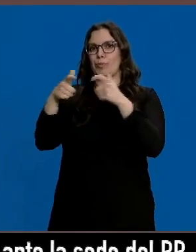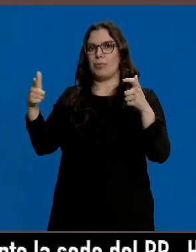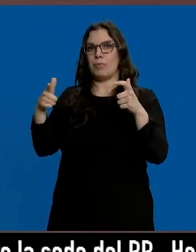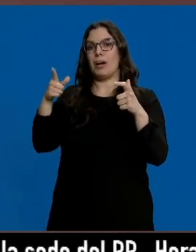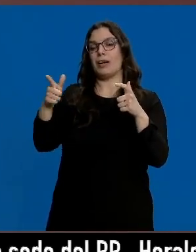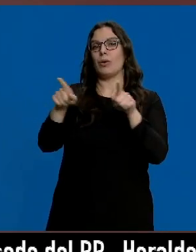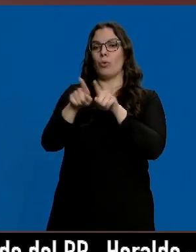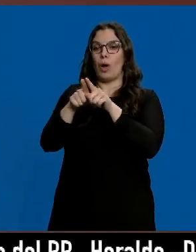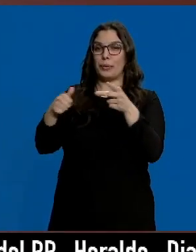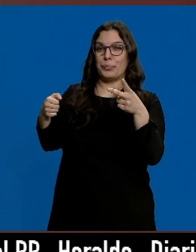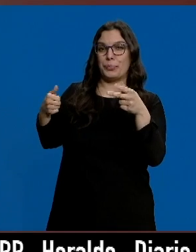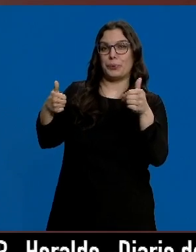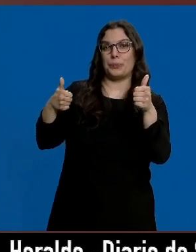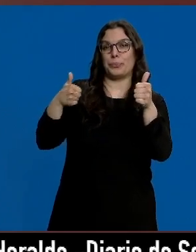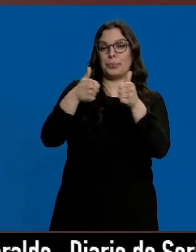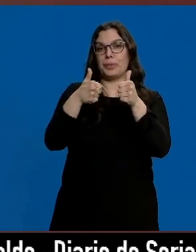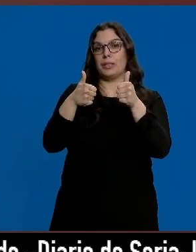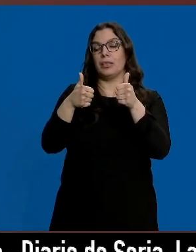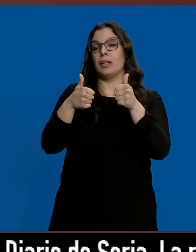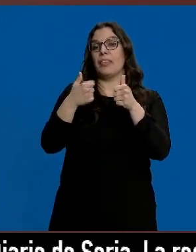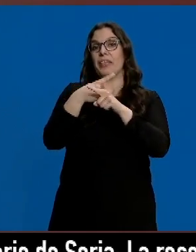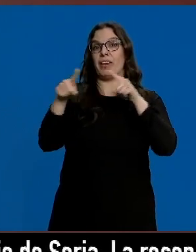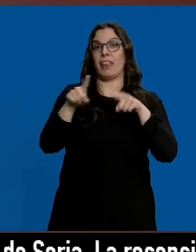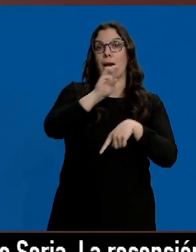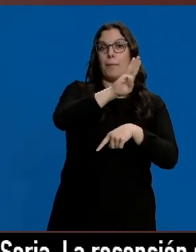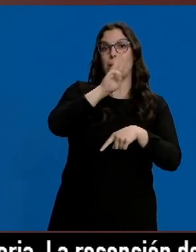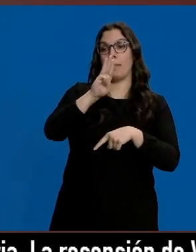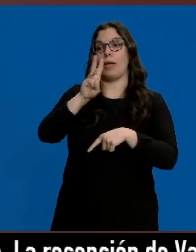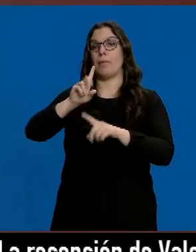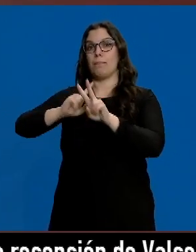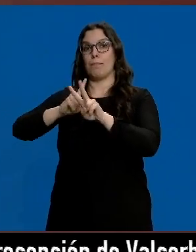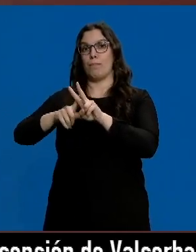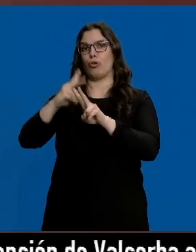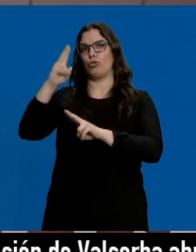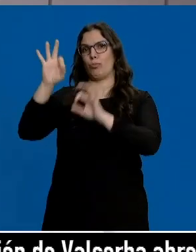su distancia con el PP a menos de 2 puntos.